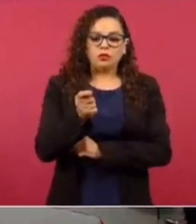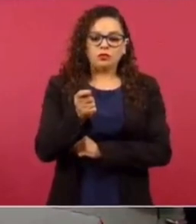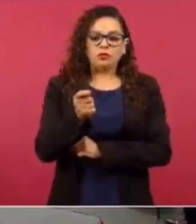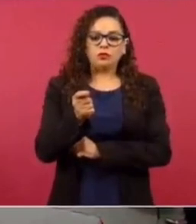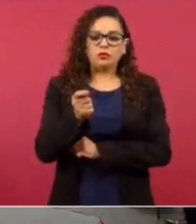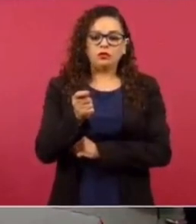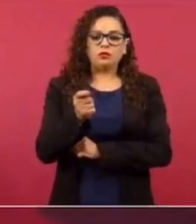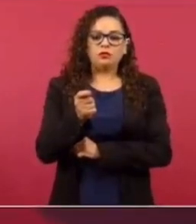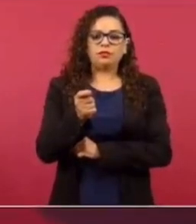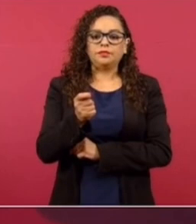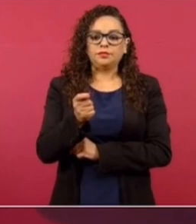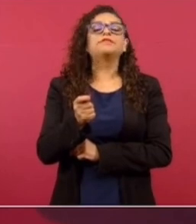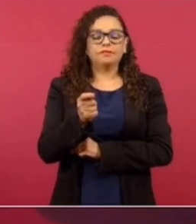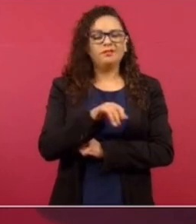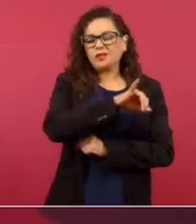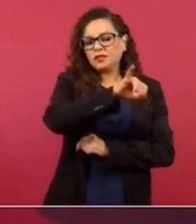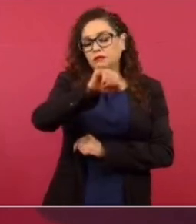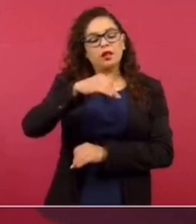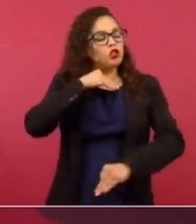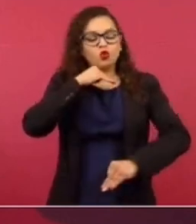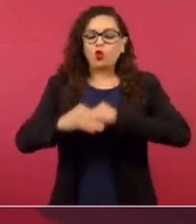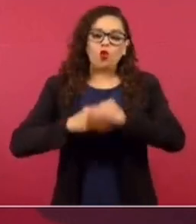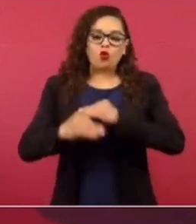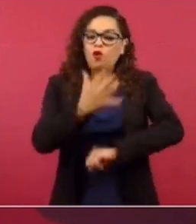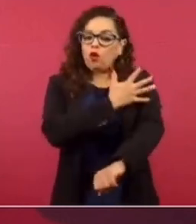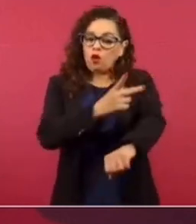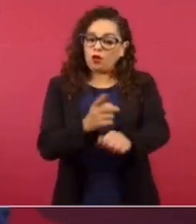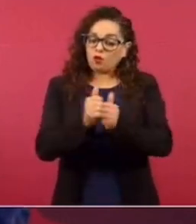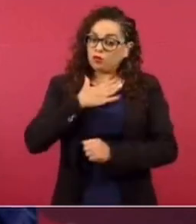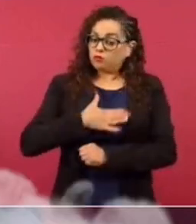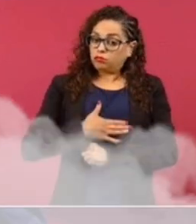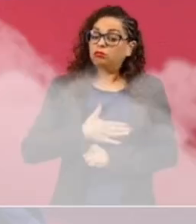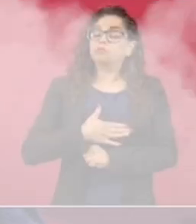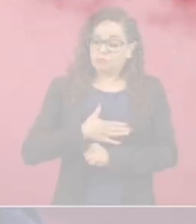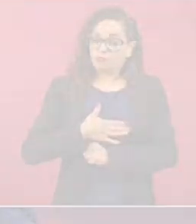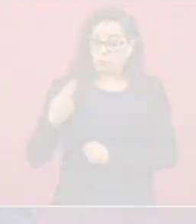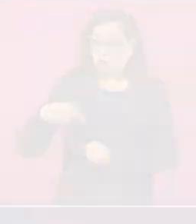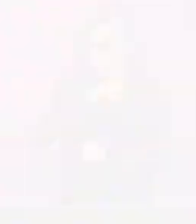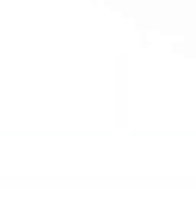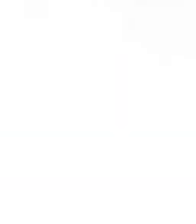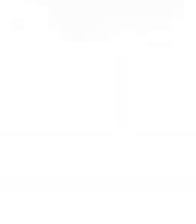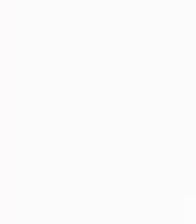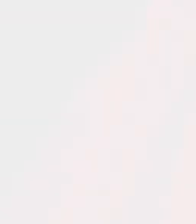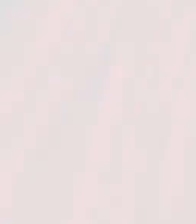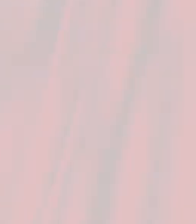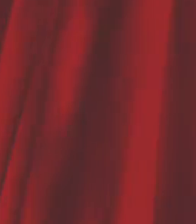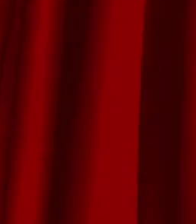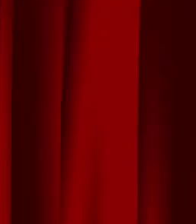Sí, todo. Con justicia y transparencia. No tenemos nada que ocultar.